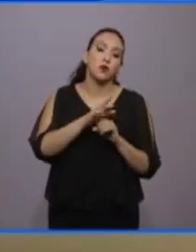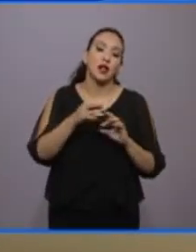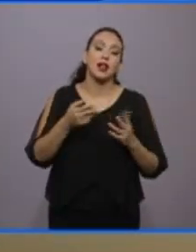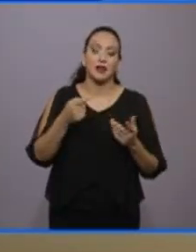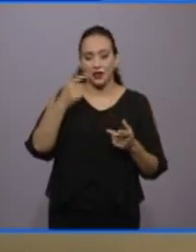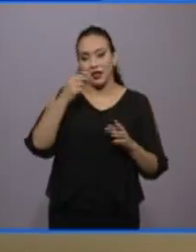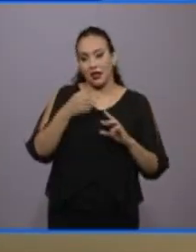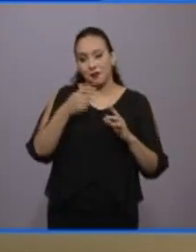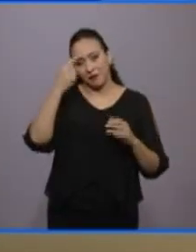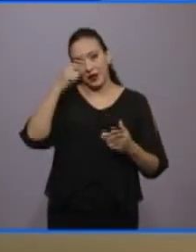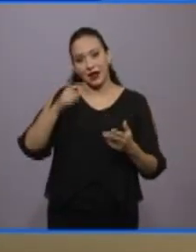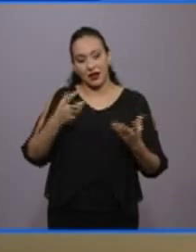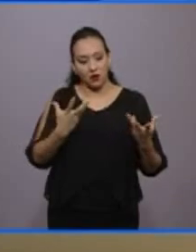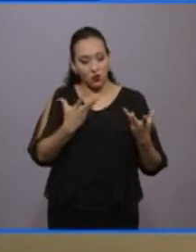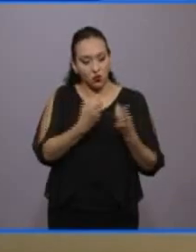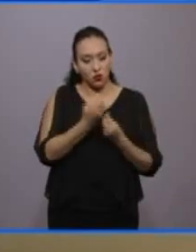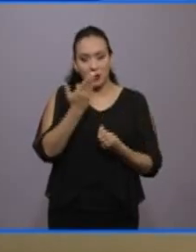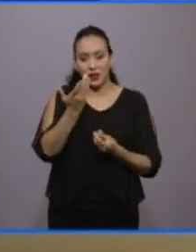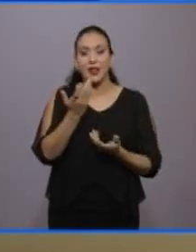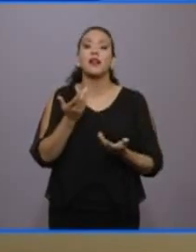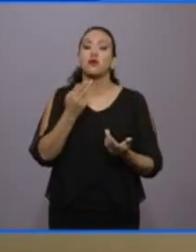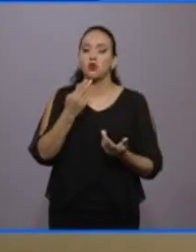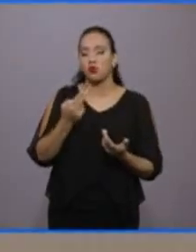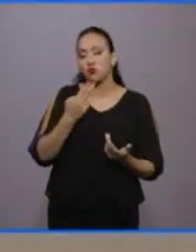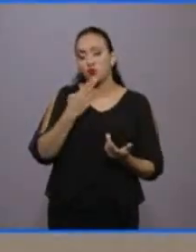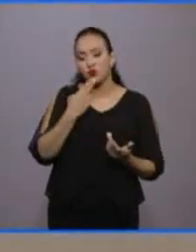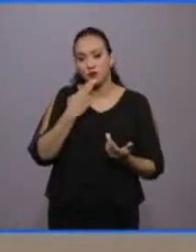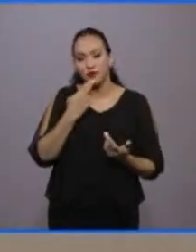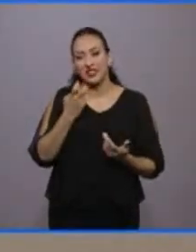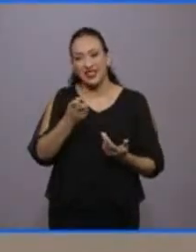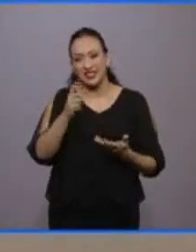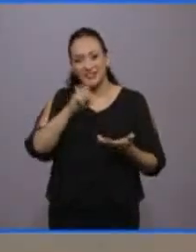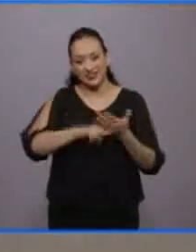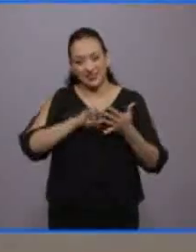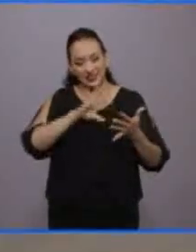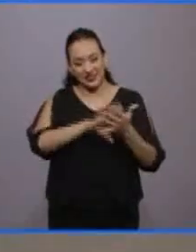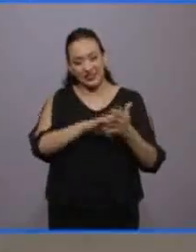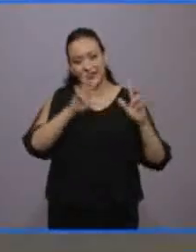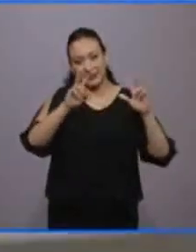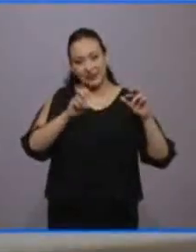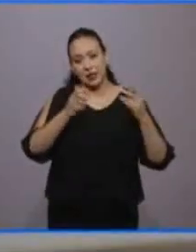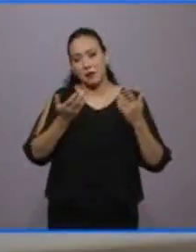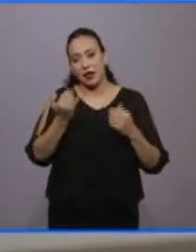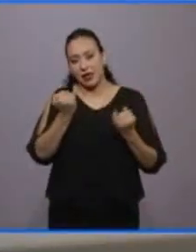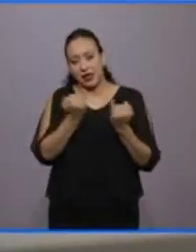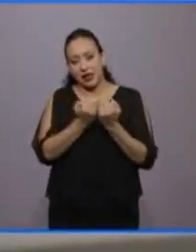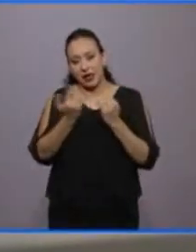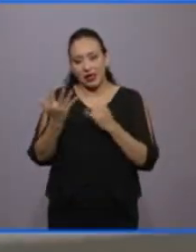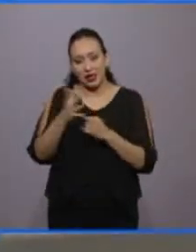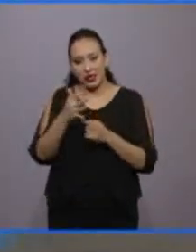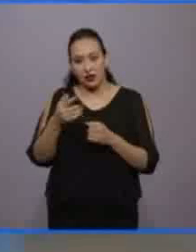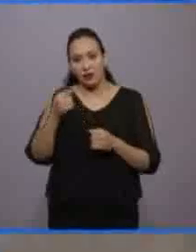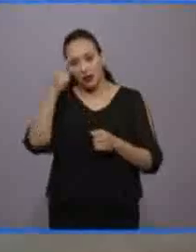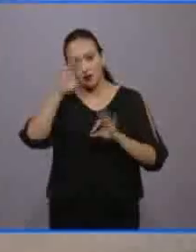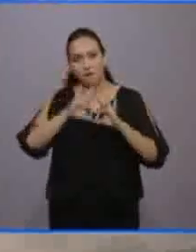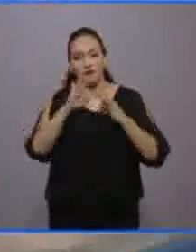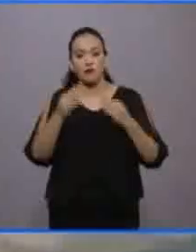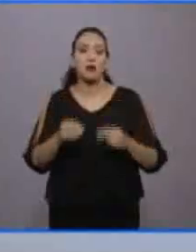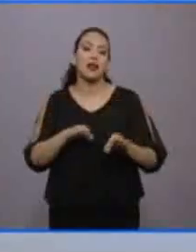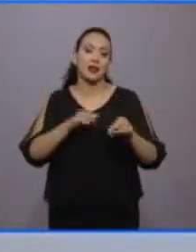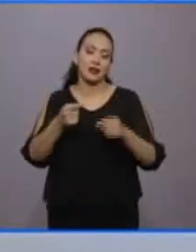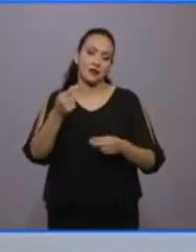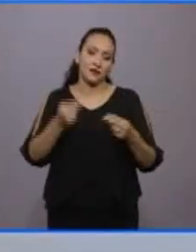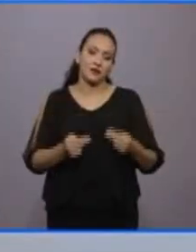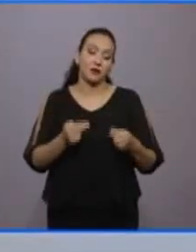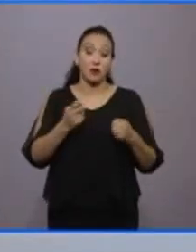consumo, pues implicaría entender las interacciones de prisión en términos similares a la dinámica en que funciona un mercado.